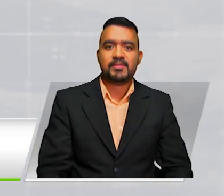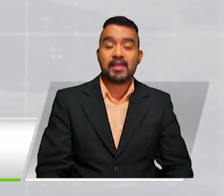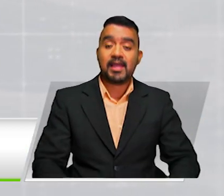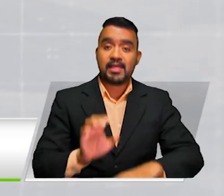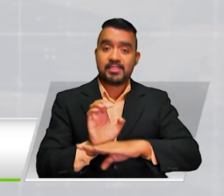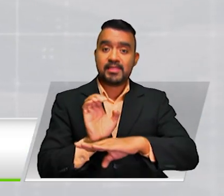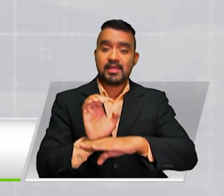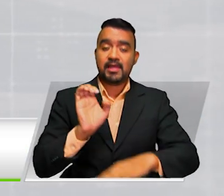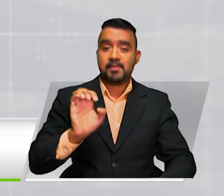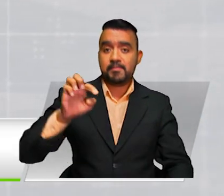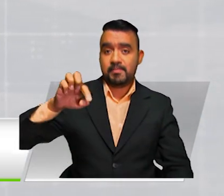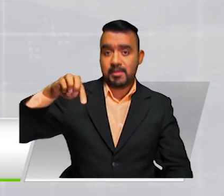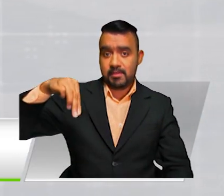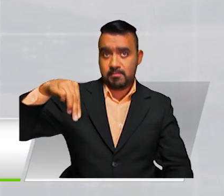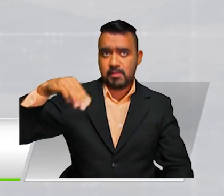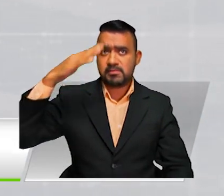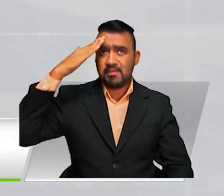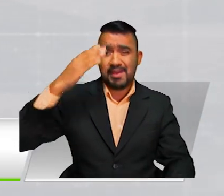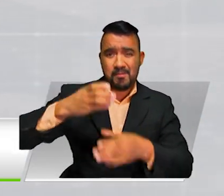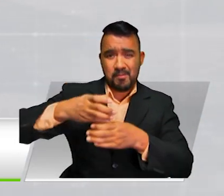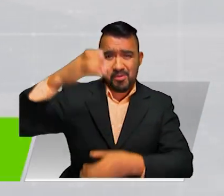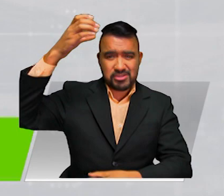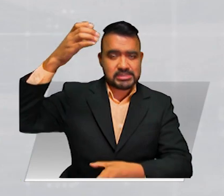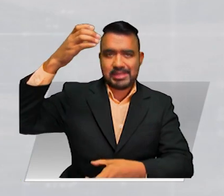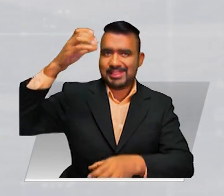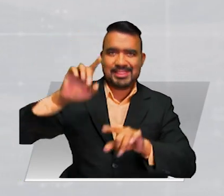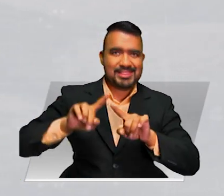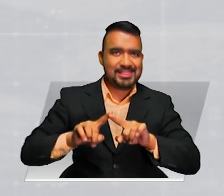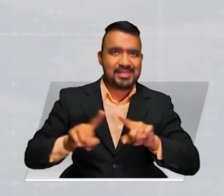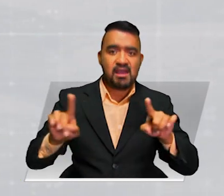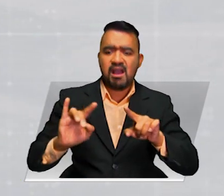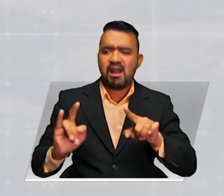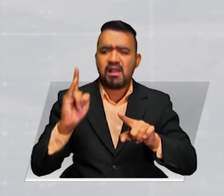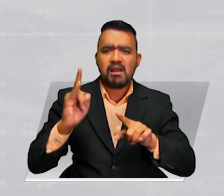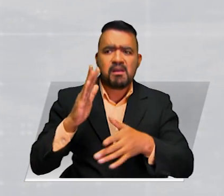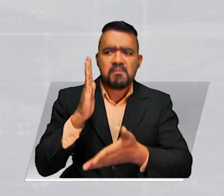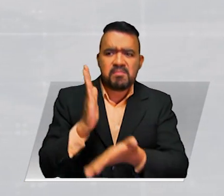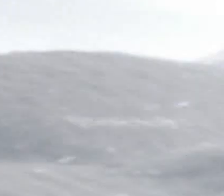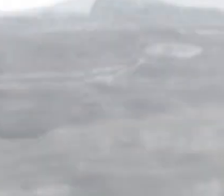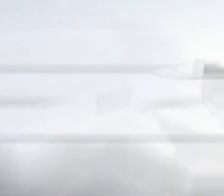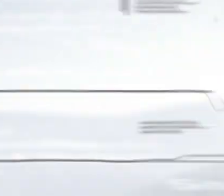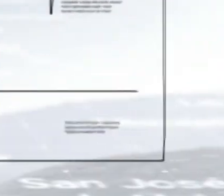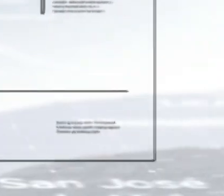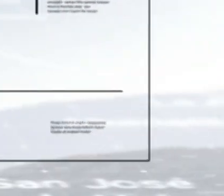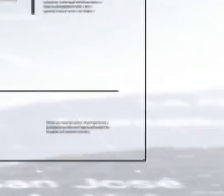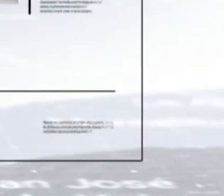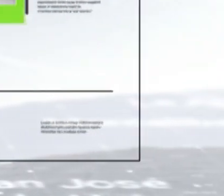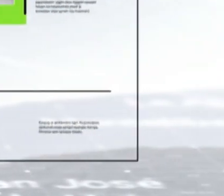que se encontraba en el lugar de la emergencia para evitar que este pusiera en riesgo a la comunidad.